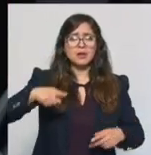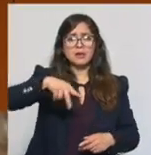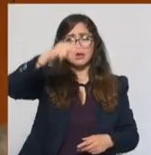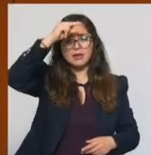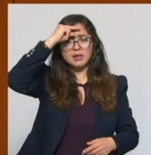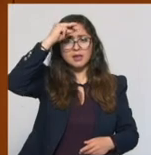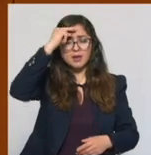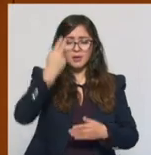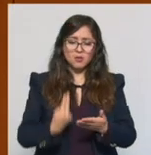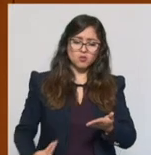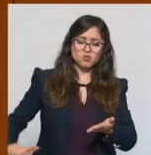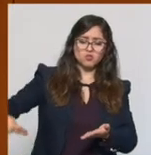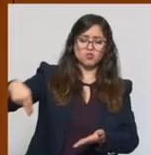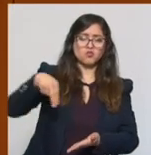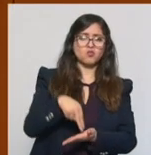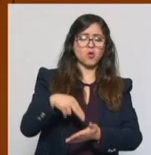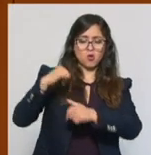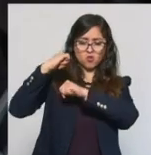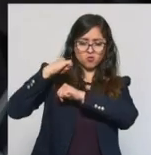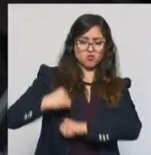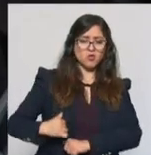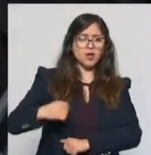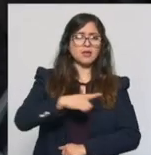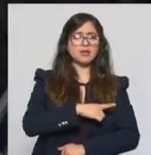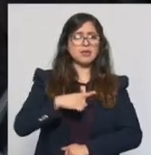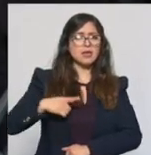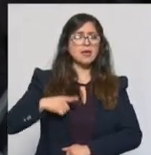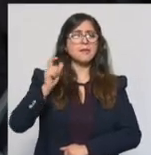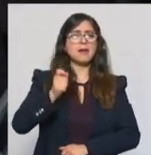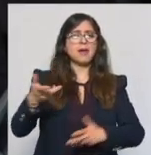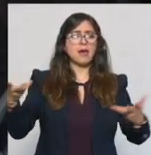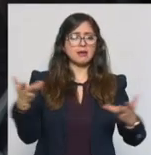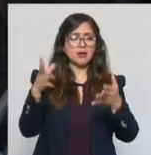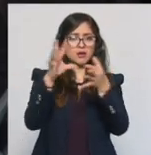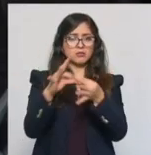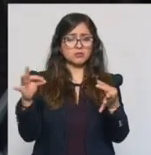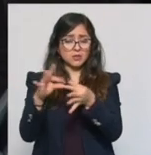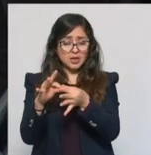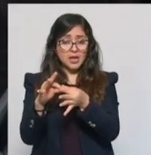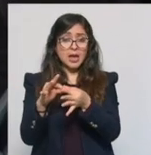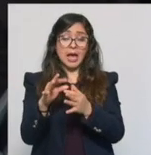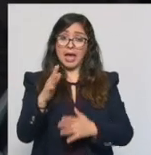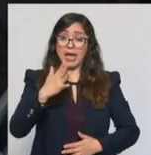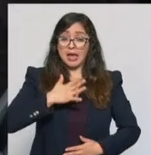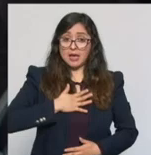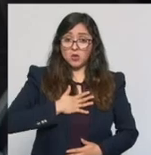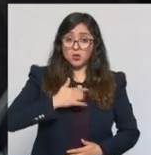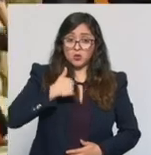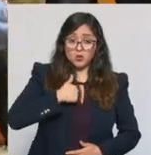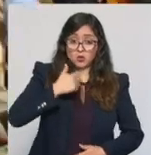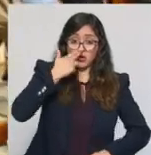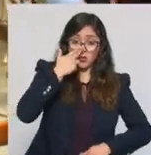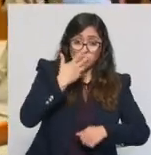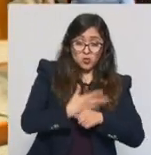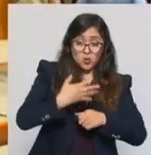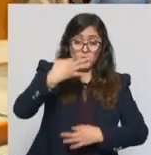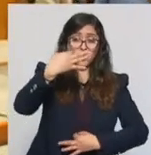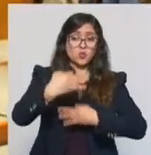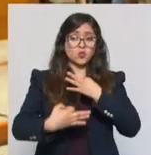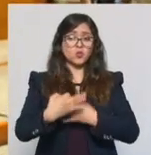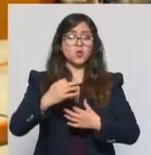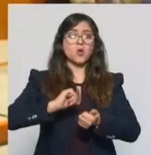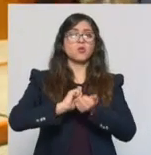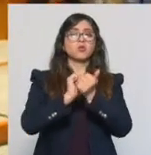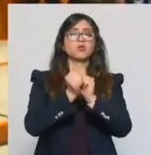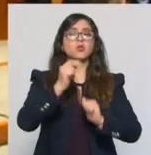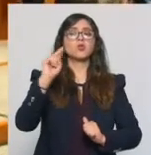llega a un alto cargo y tiene que hacer una reflexión de ese tipo. Pero a mí lo que me preocupa como jurista y como universitario